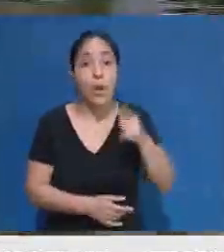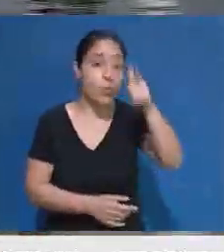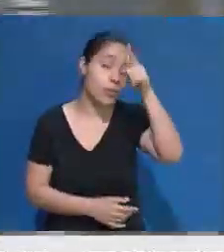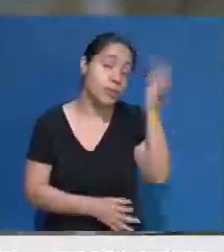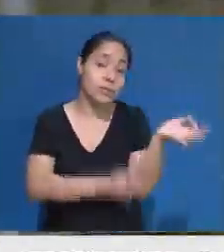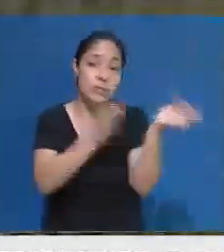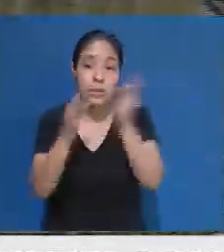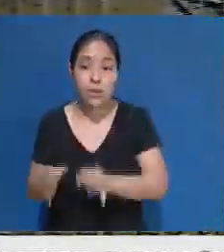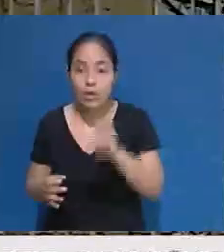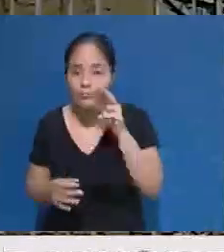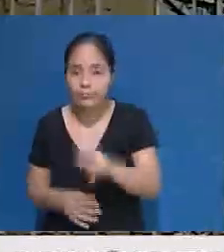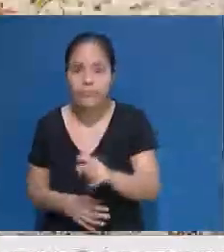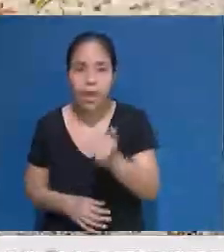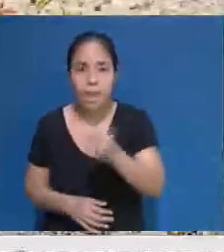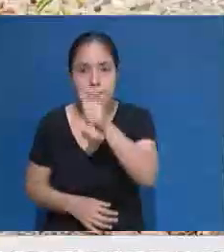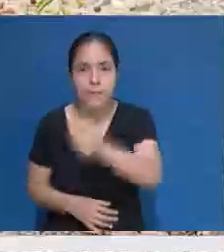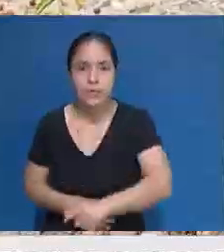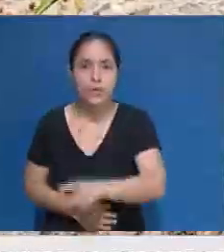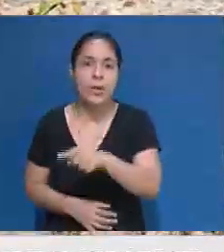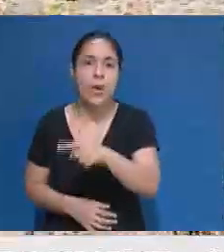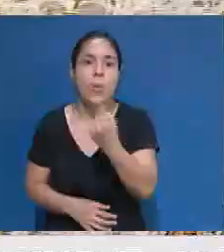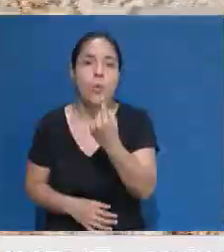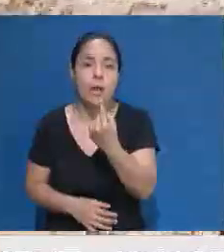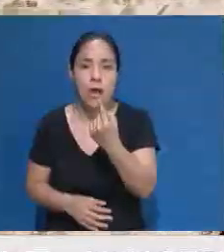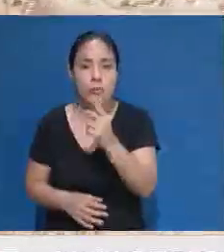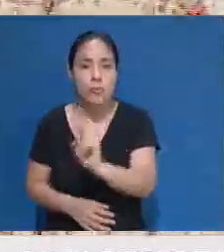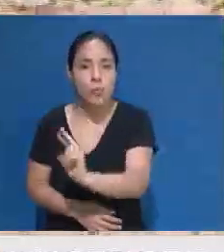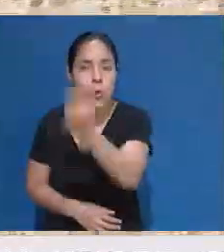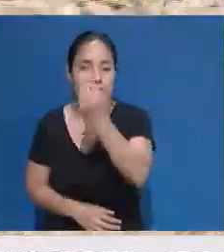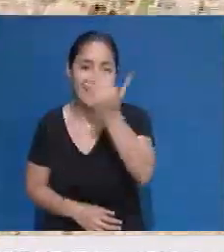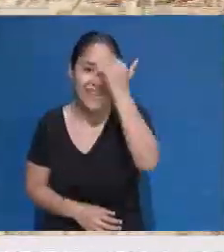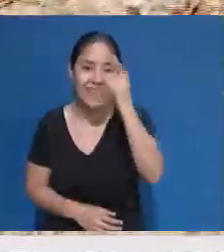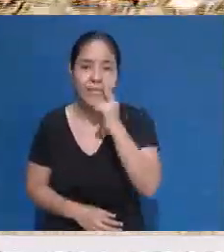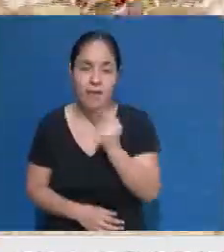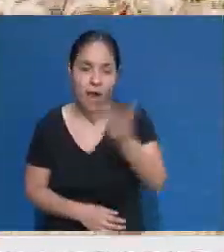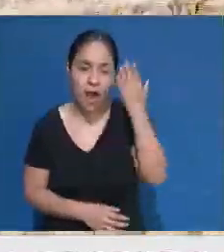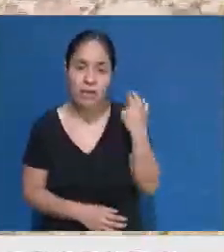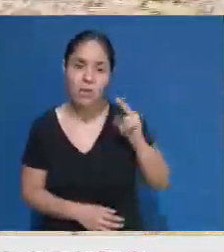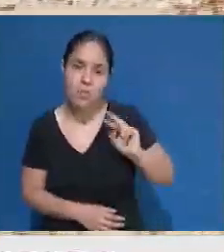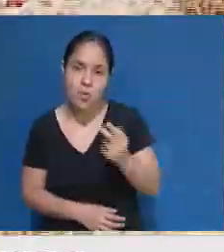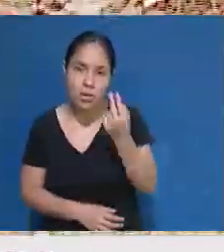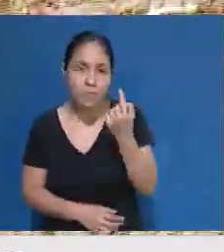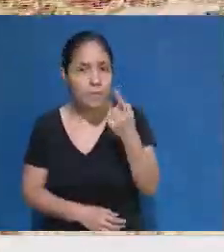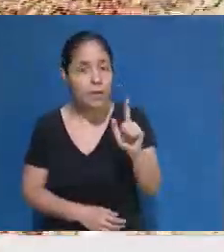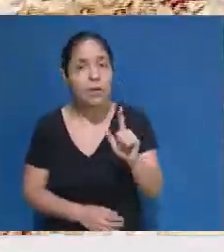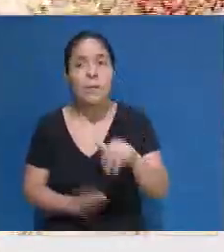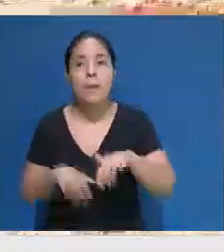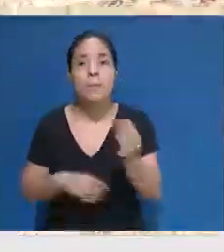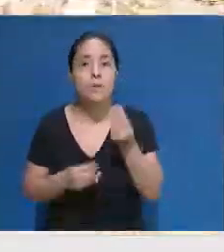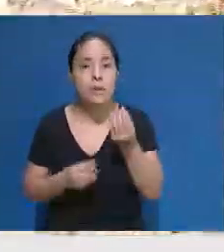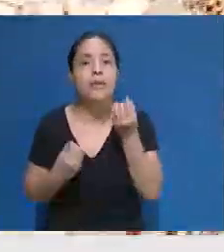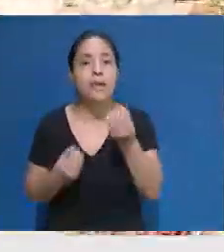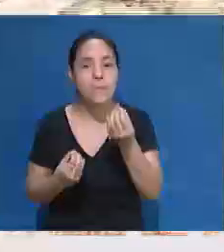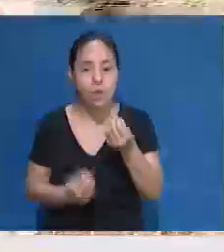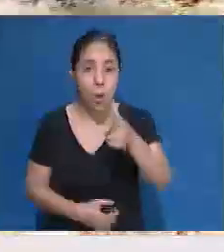policía, constató la muerte de una persona que hacía más de 15 días había fallecido, pero el punto fundamental es que uno de